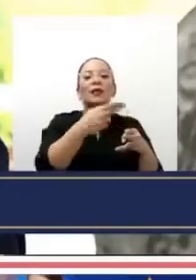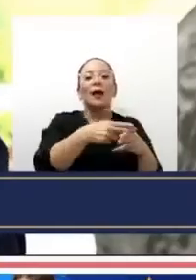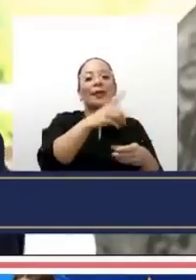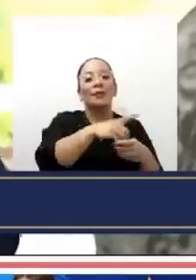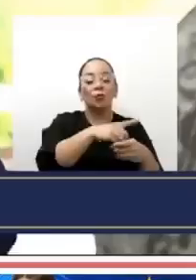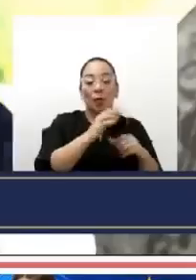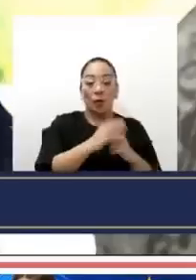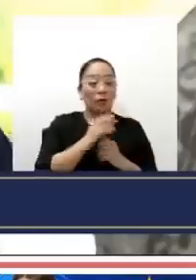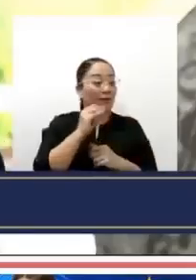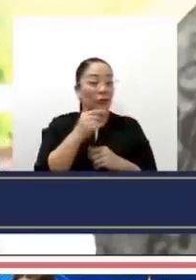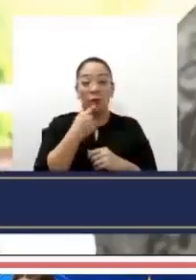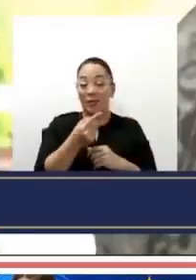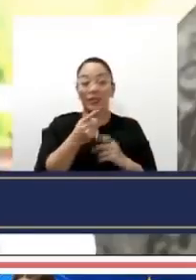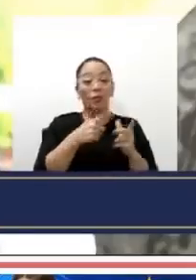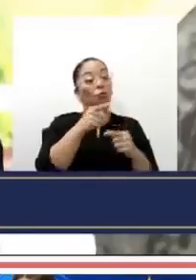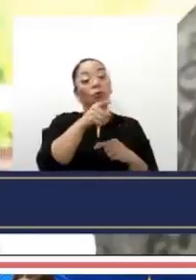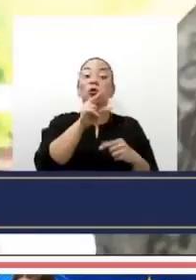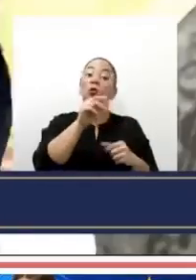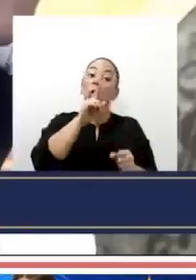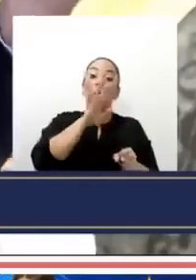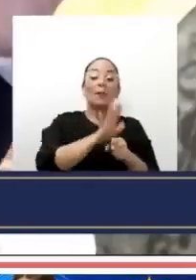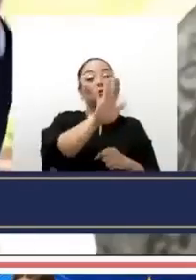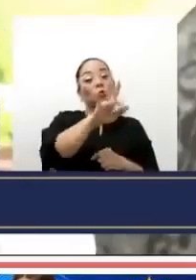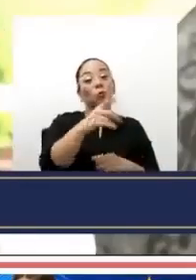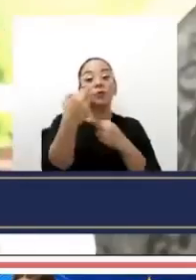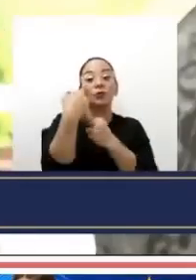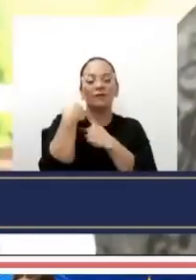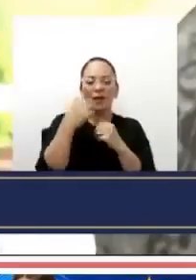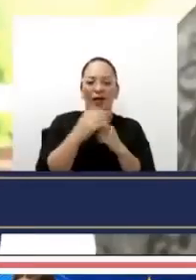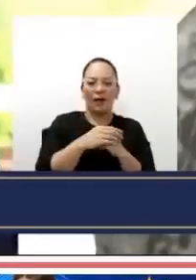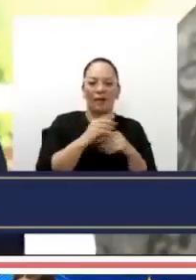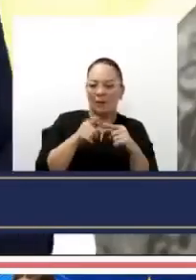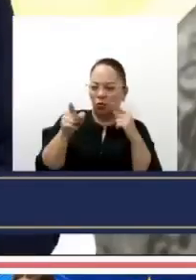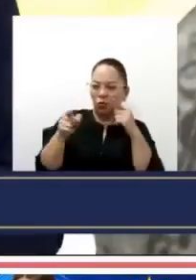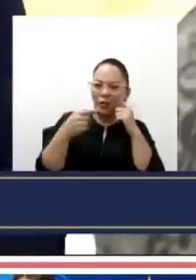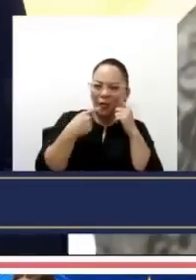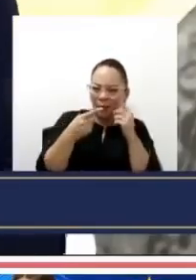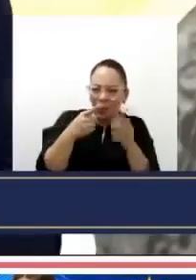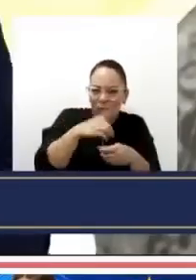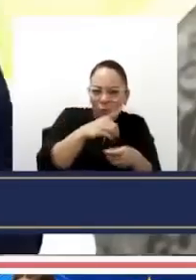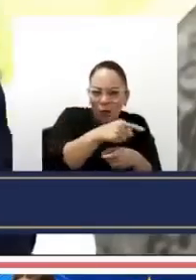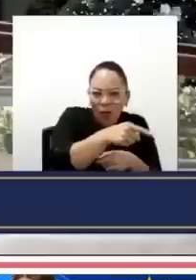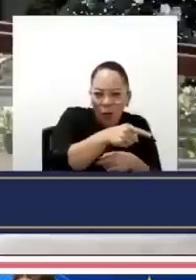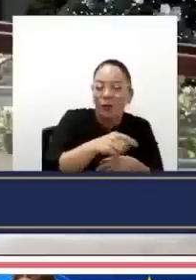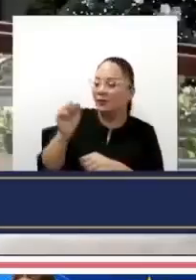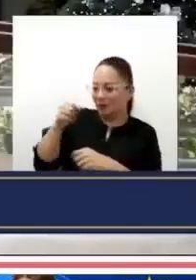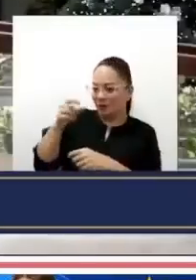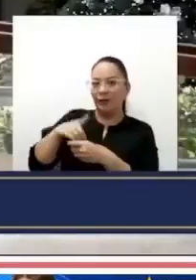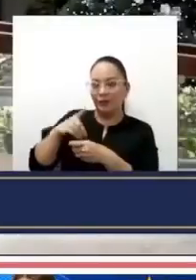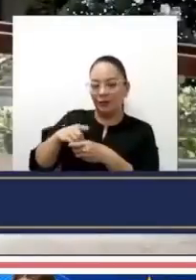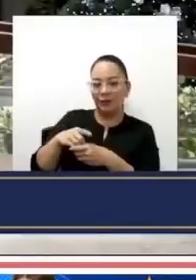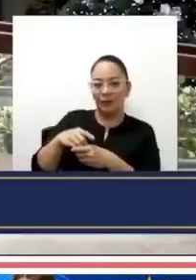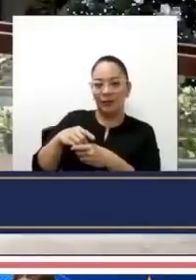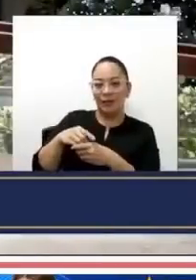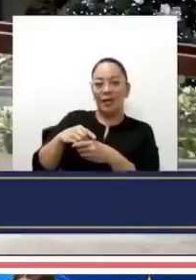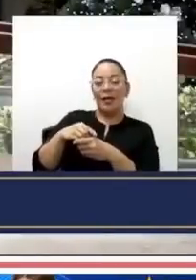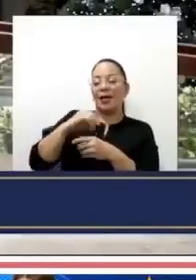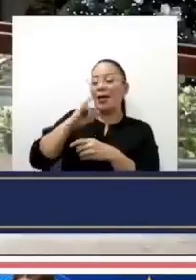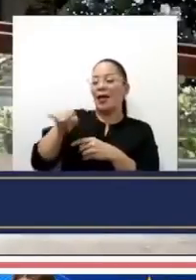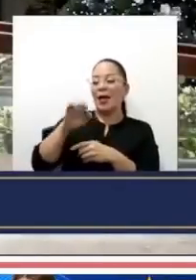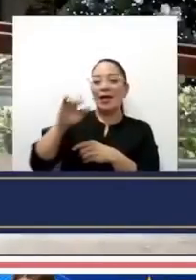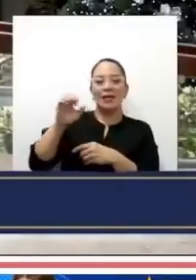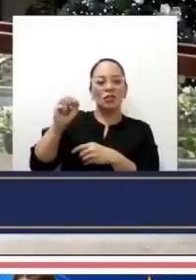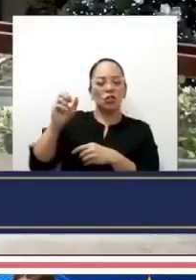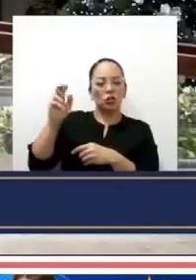no lo dice, usted incumple sus deberes. Pero hasta donde yo me acuerdo, usted dijo el nombre del diputado. Sí, es el diputado Geisón Valverde